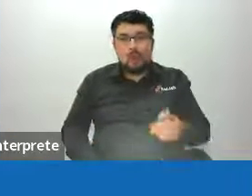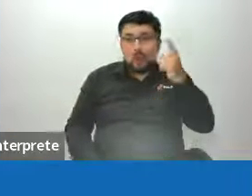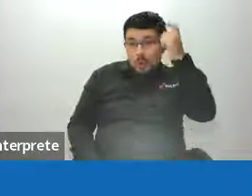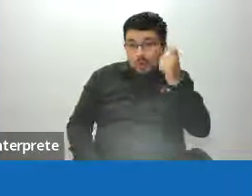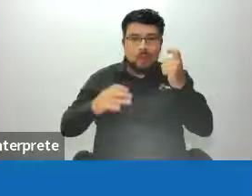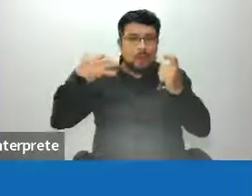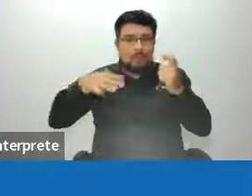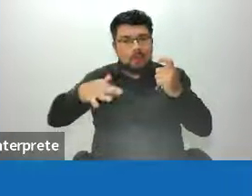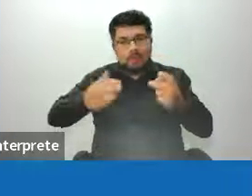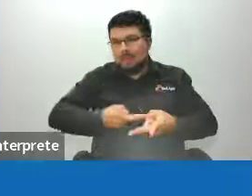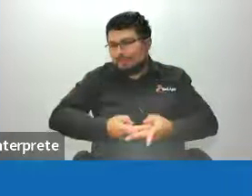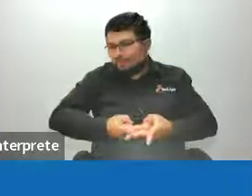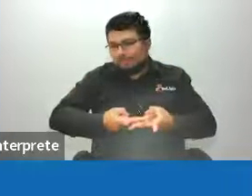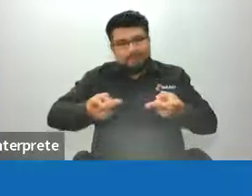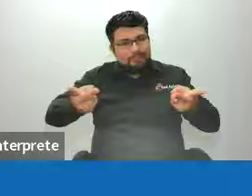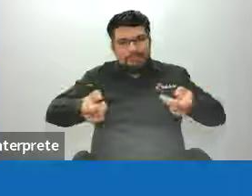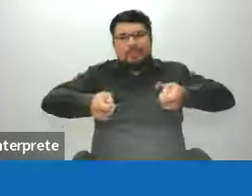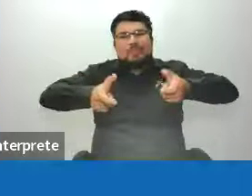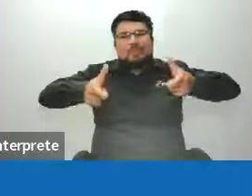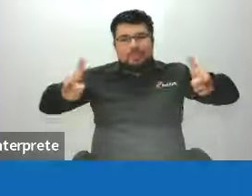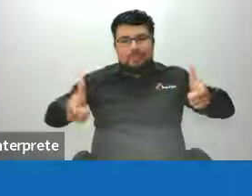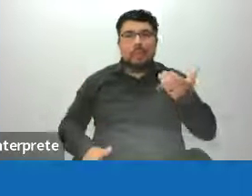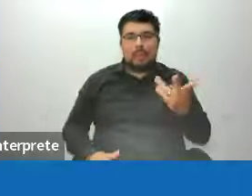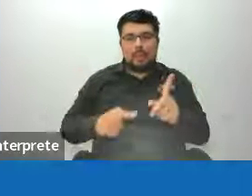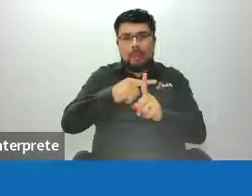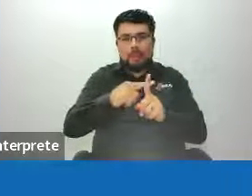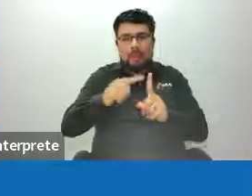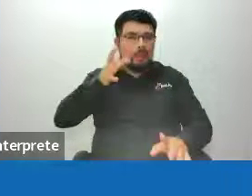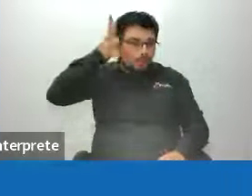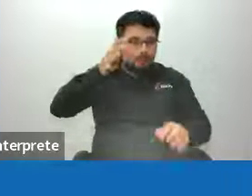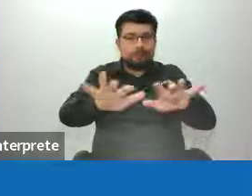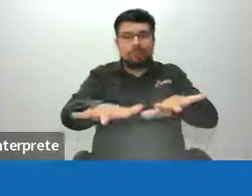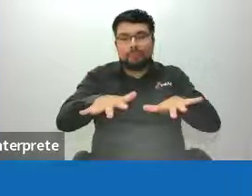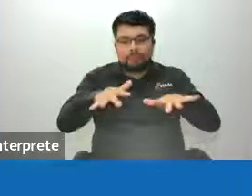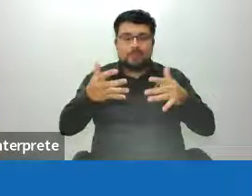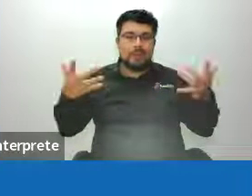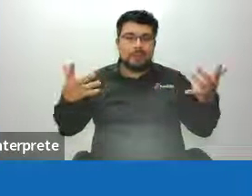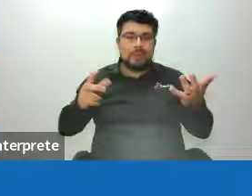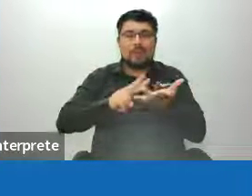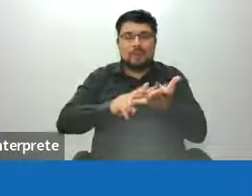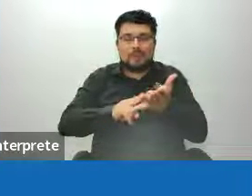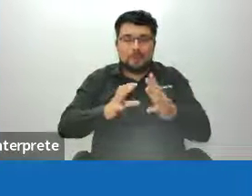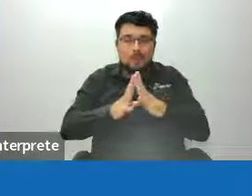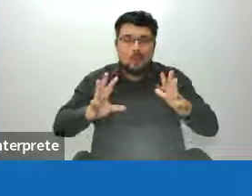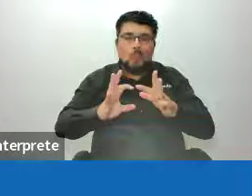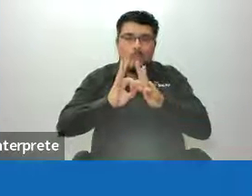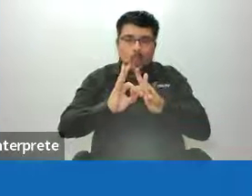ampliamente a través de estos canales, así que lo agradezco mucho poder tener este